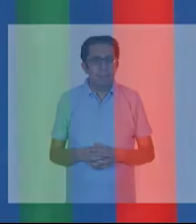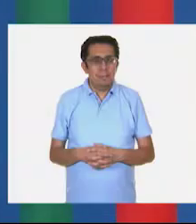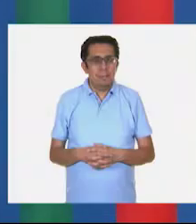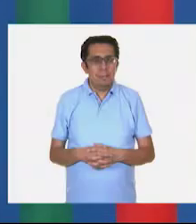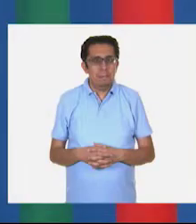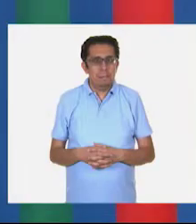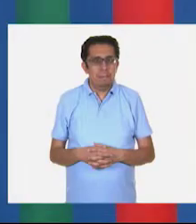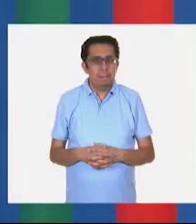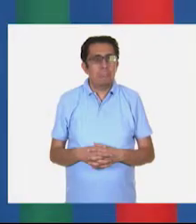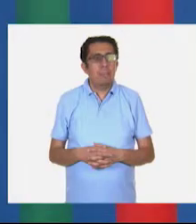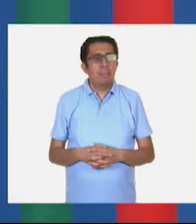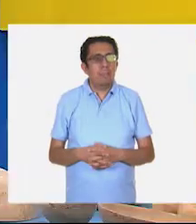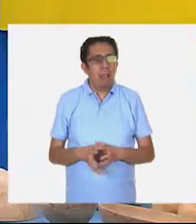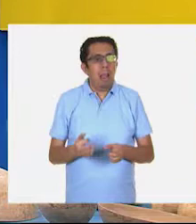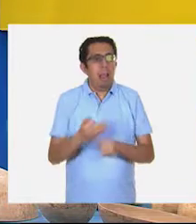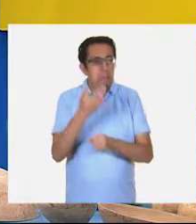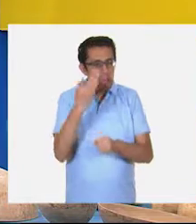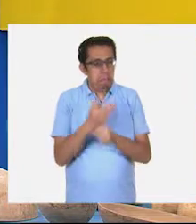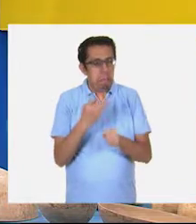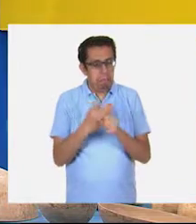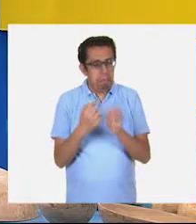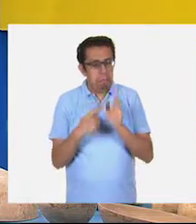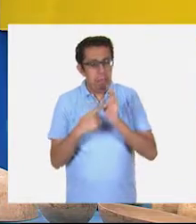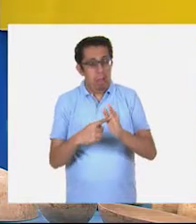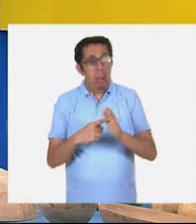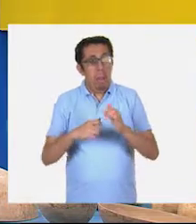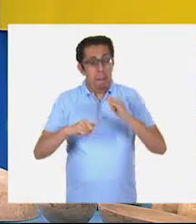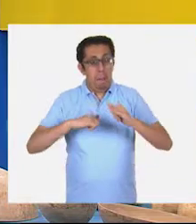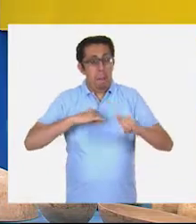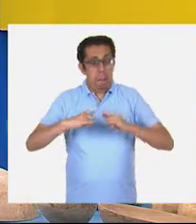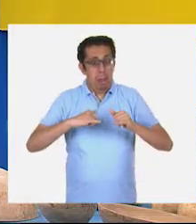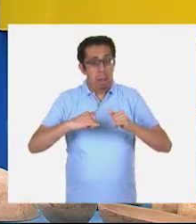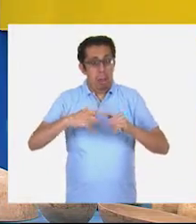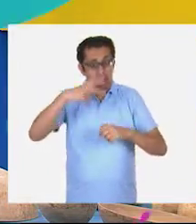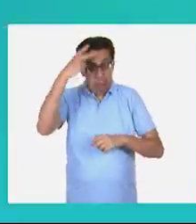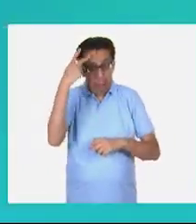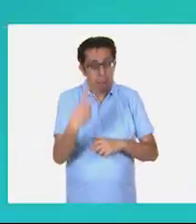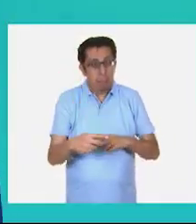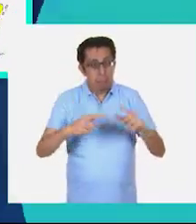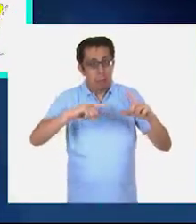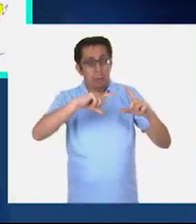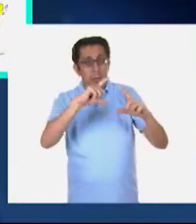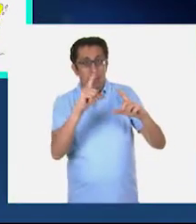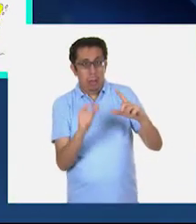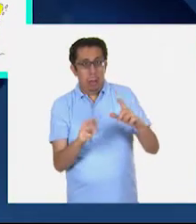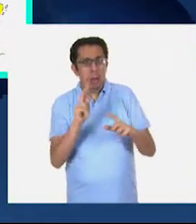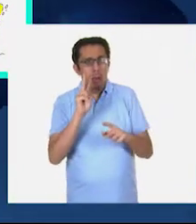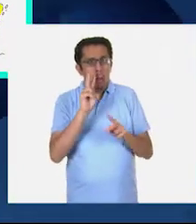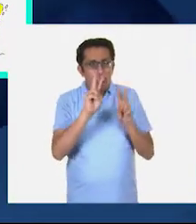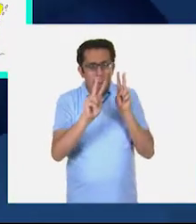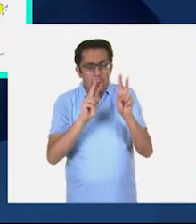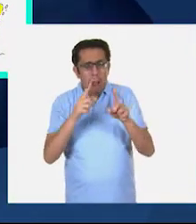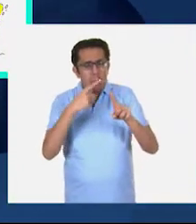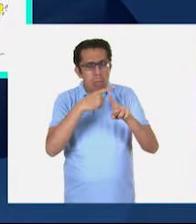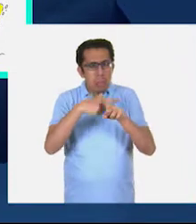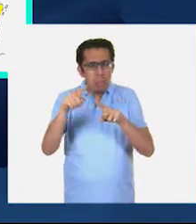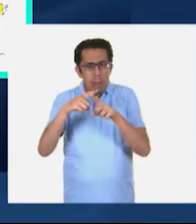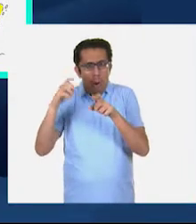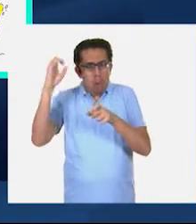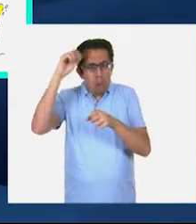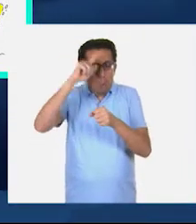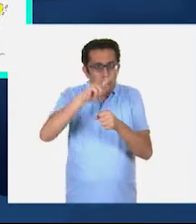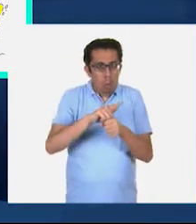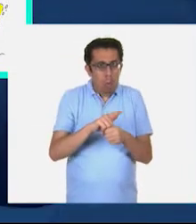Pues vamos a revisar, o revisemos este mapa de México desde el punto de vista cultural. Y como